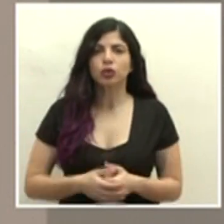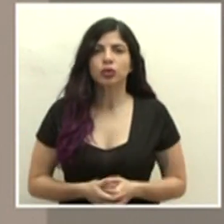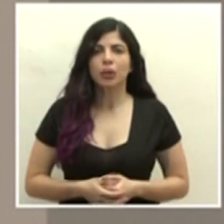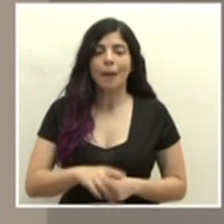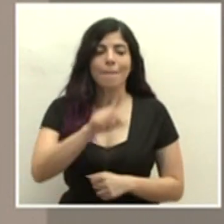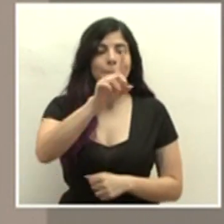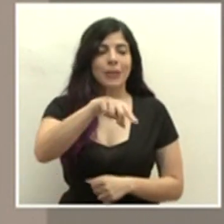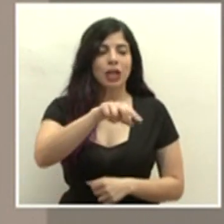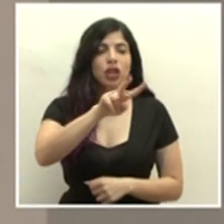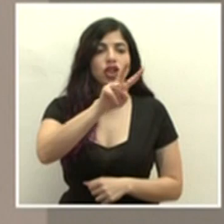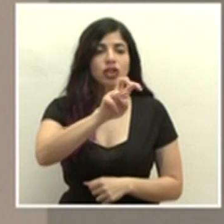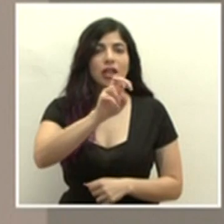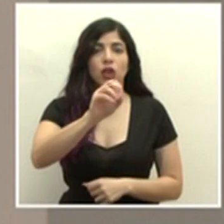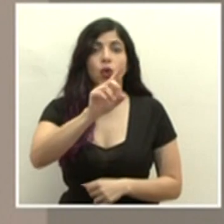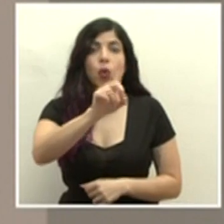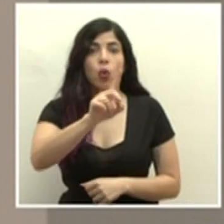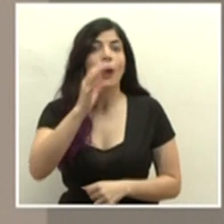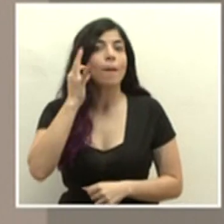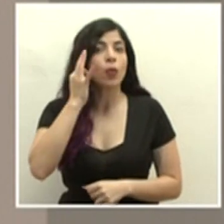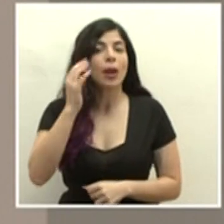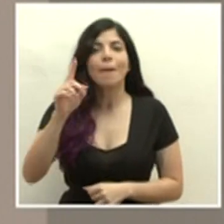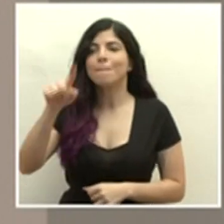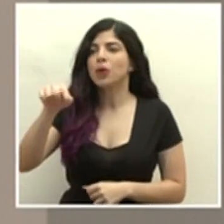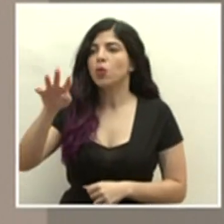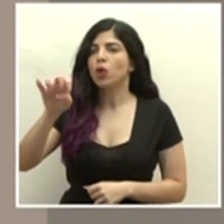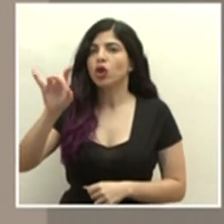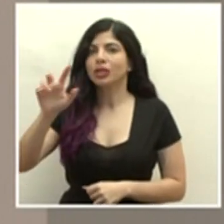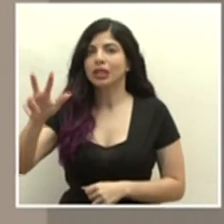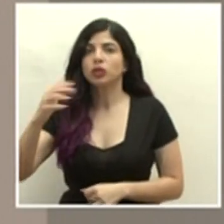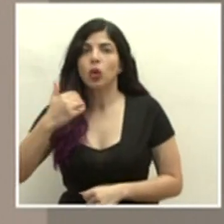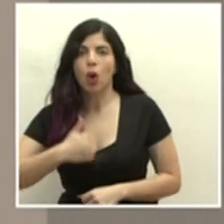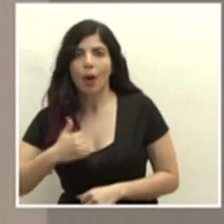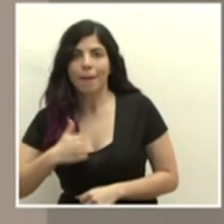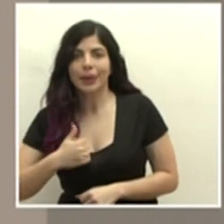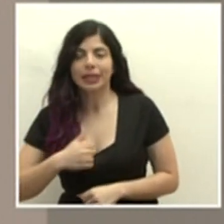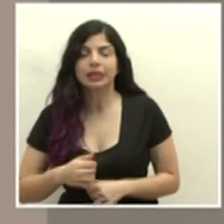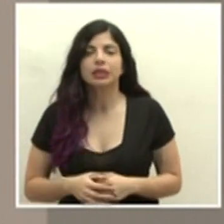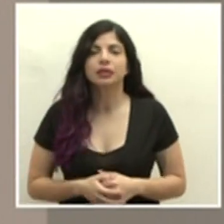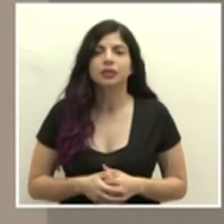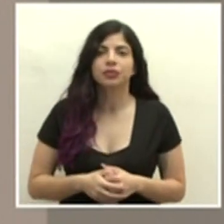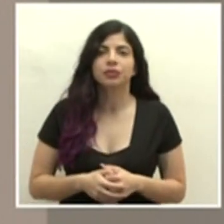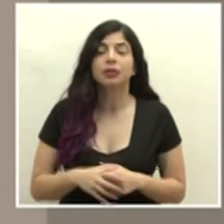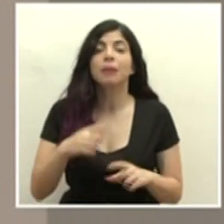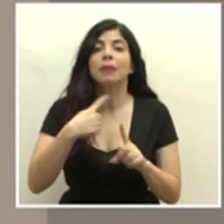Son 1.201 mujeres y 1.483 hombres y